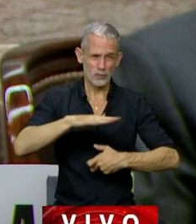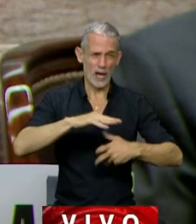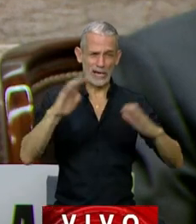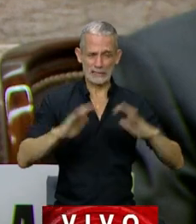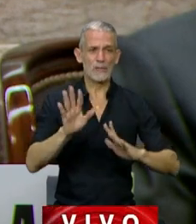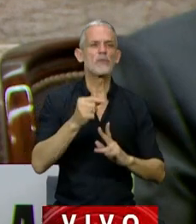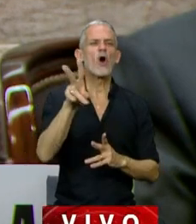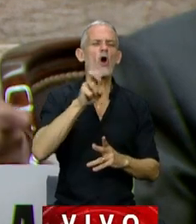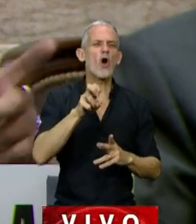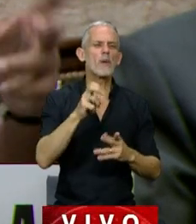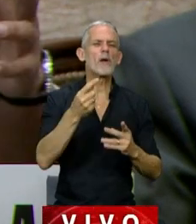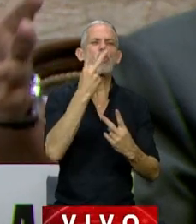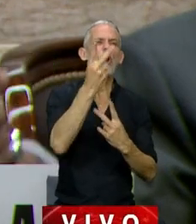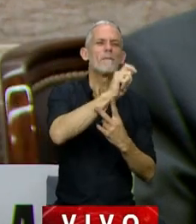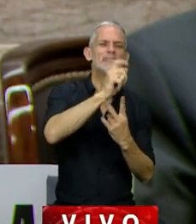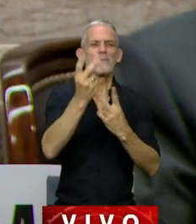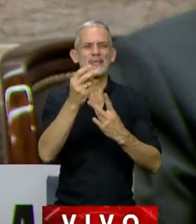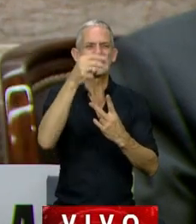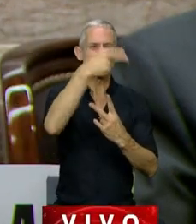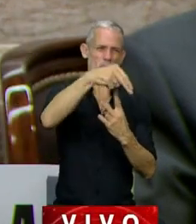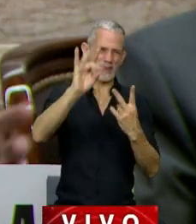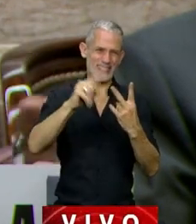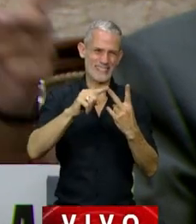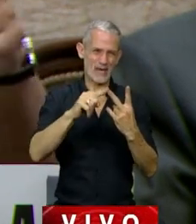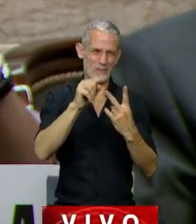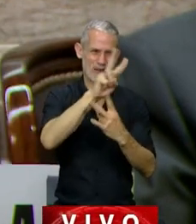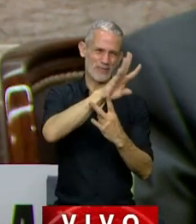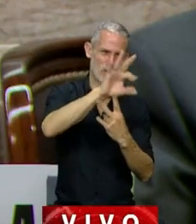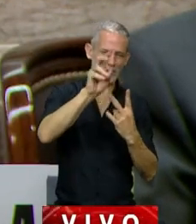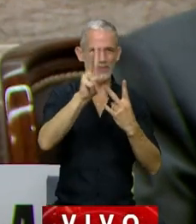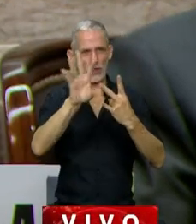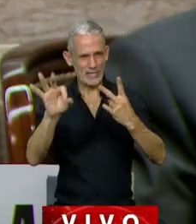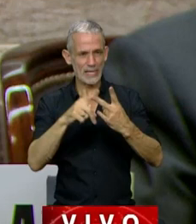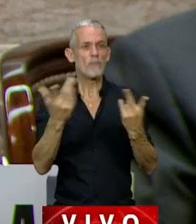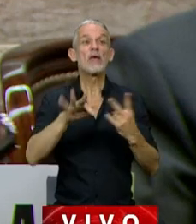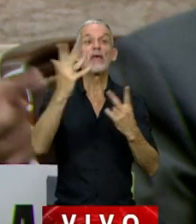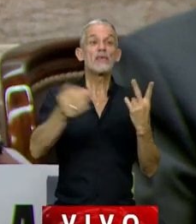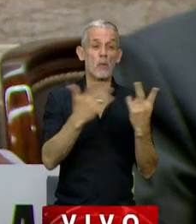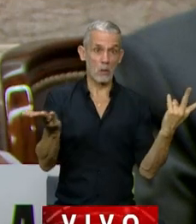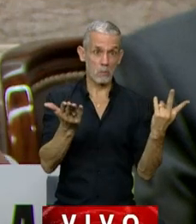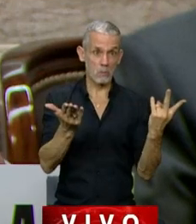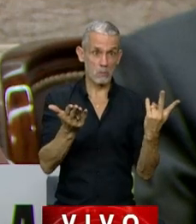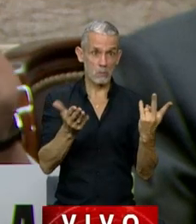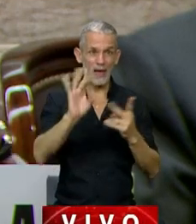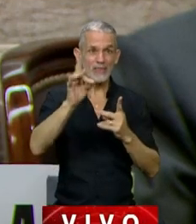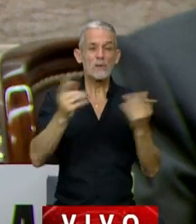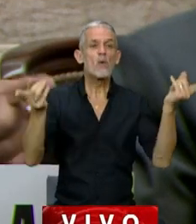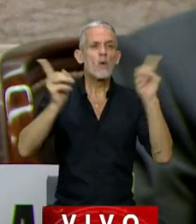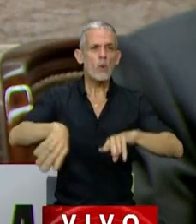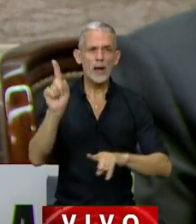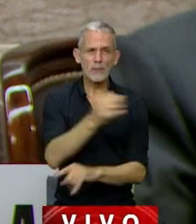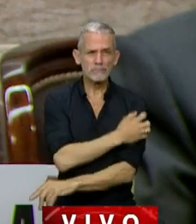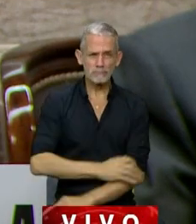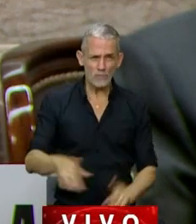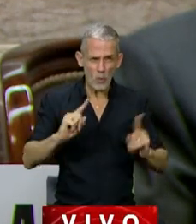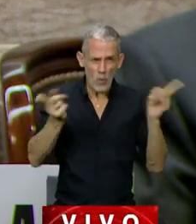Lo cobrarán en dos meses, noviembre y diciembre, pero después de esos meses van a volver a su situación de